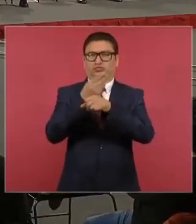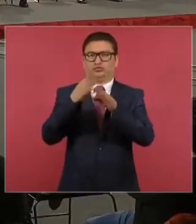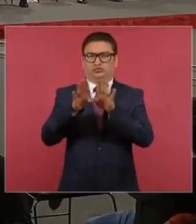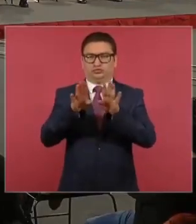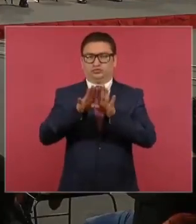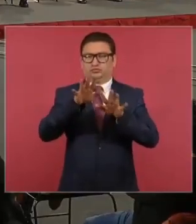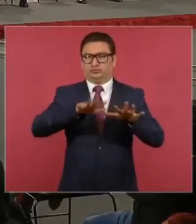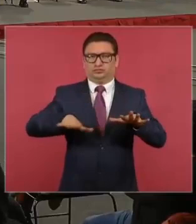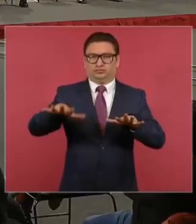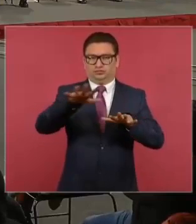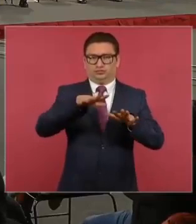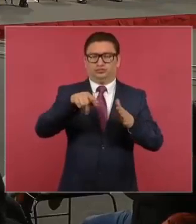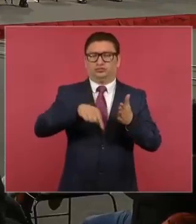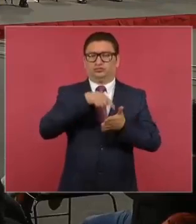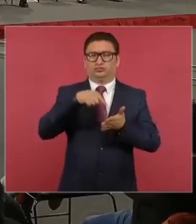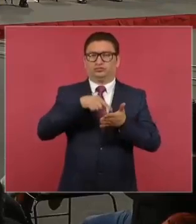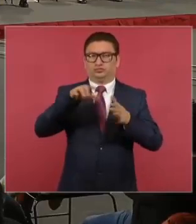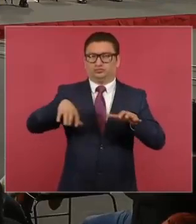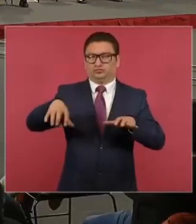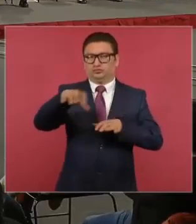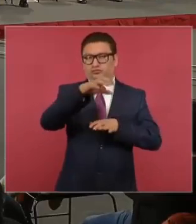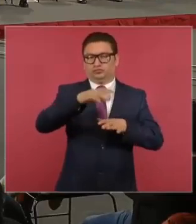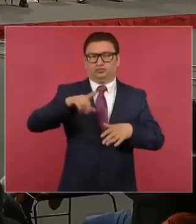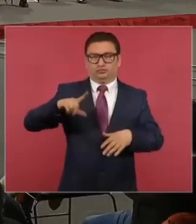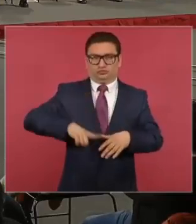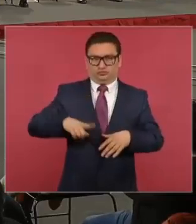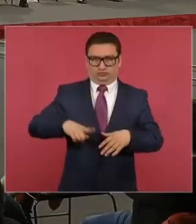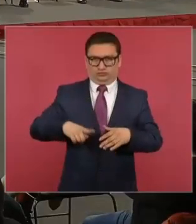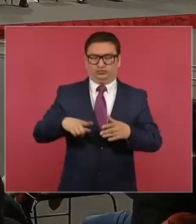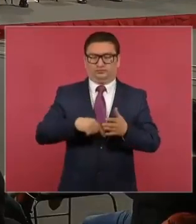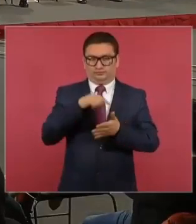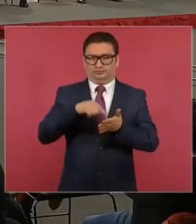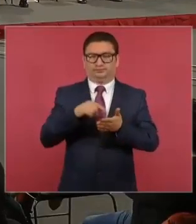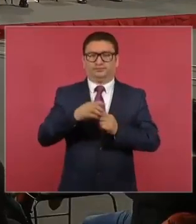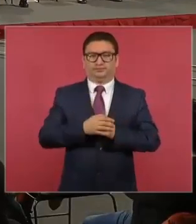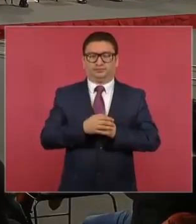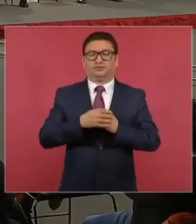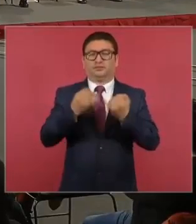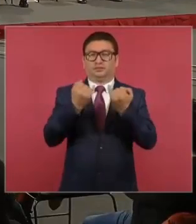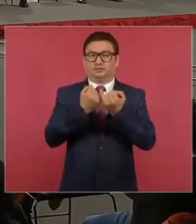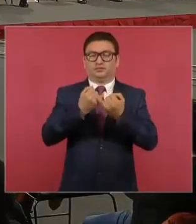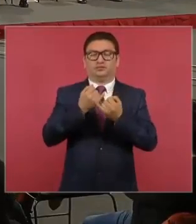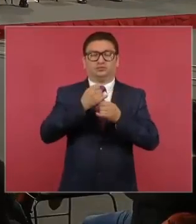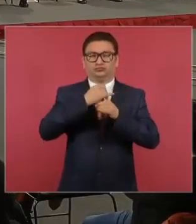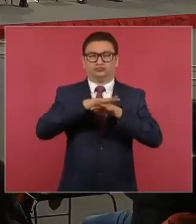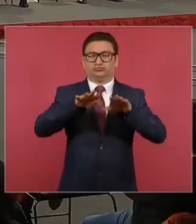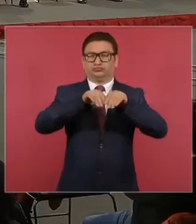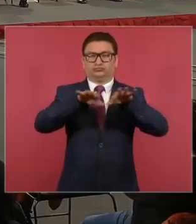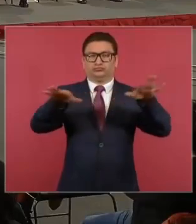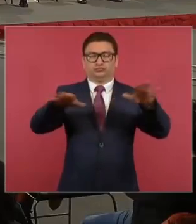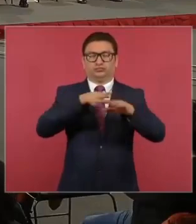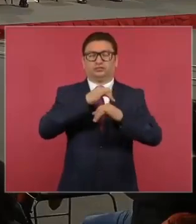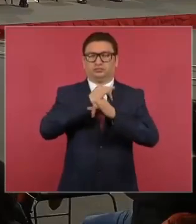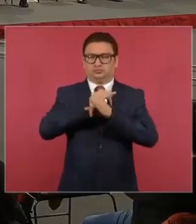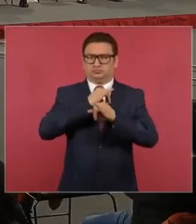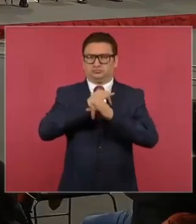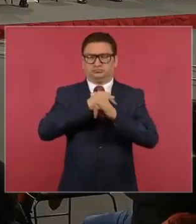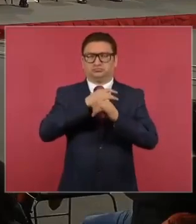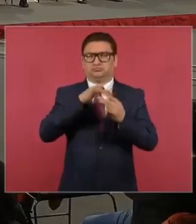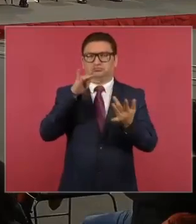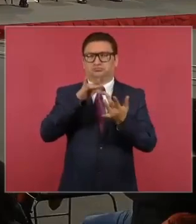términos generales en inmuebles del gobierno y da acceso a todas las personas que puedan,